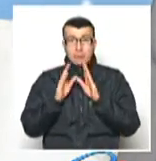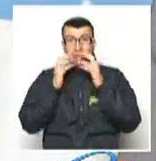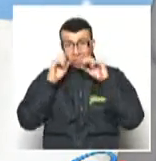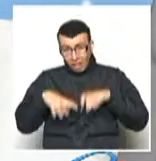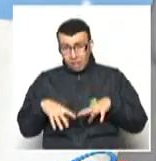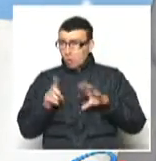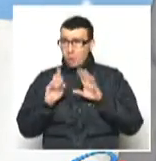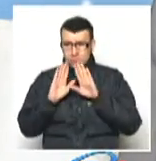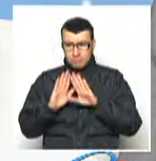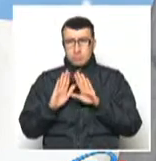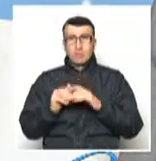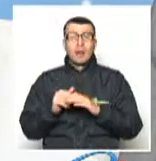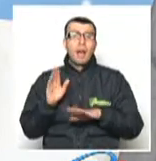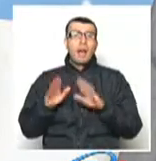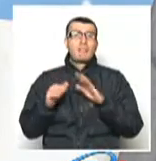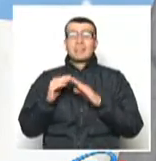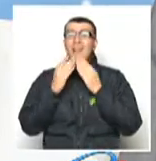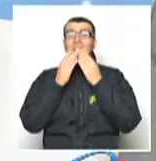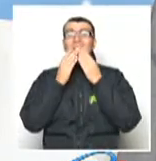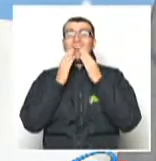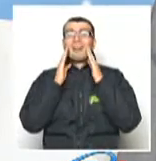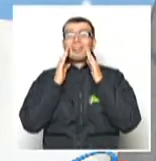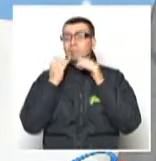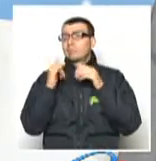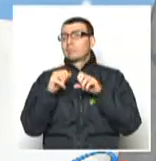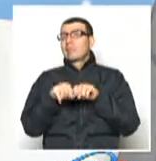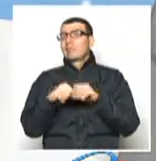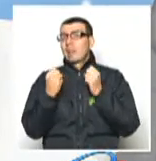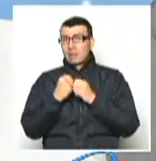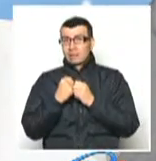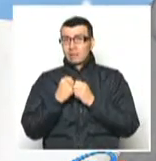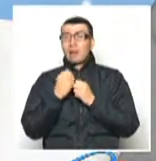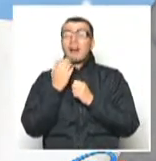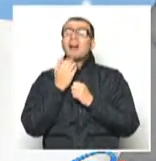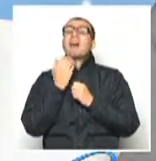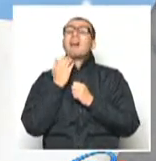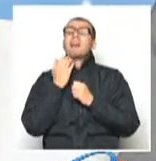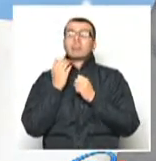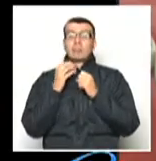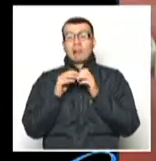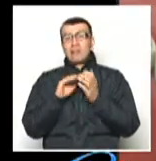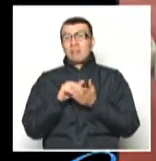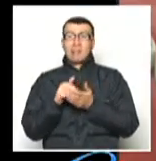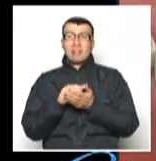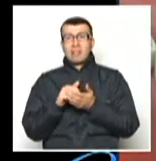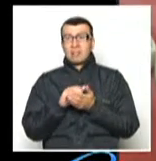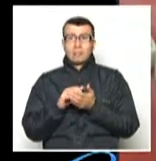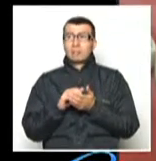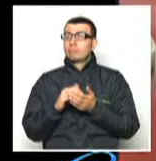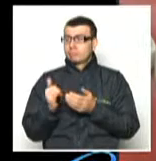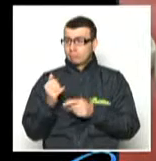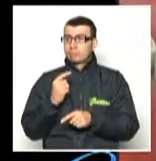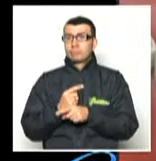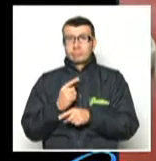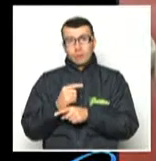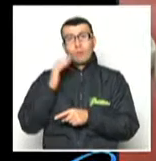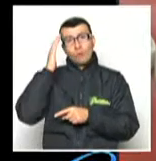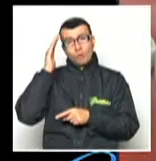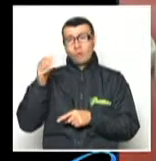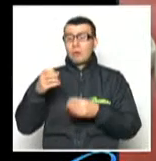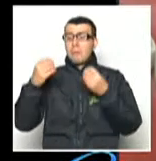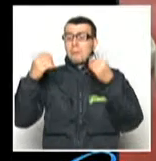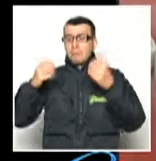los dientes, ya todos los posteriores se dañaron y los anteriores están flojos, pues hombre, esto tiene nombre propio y esto se va a caer.